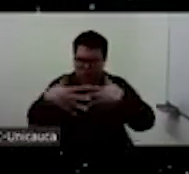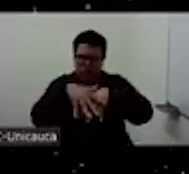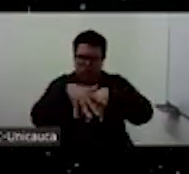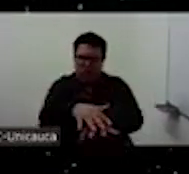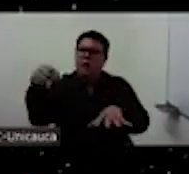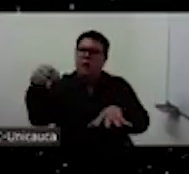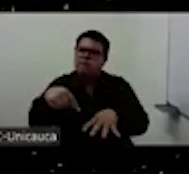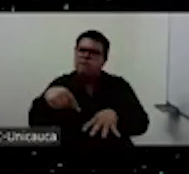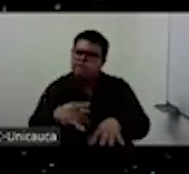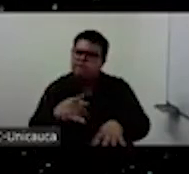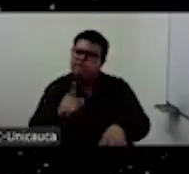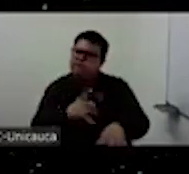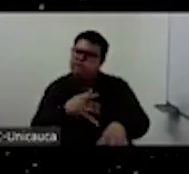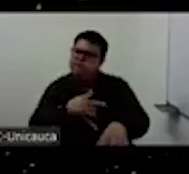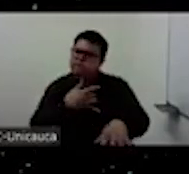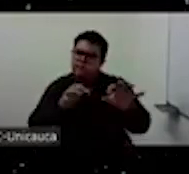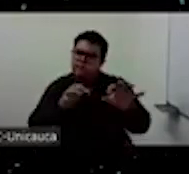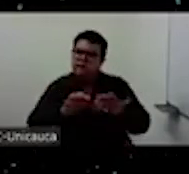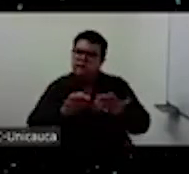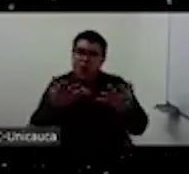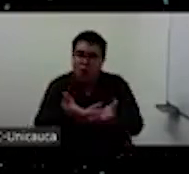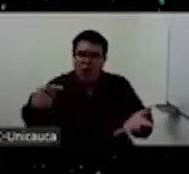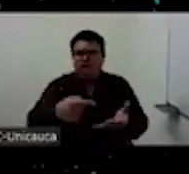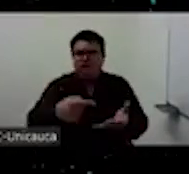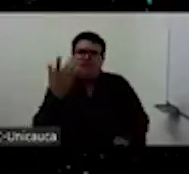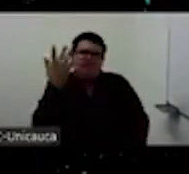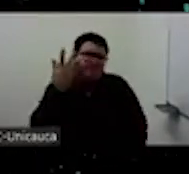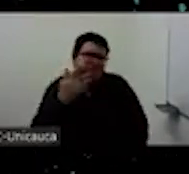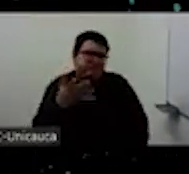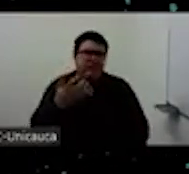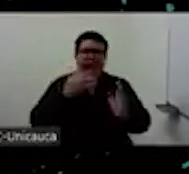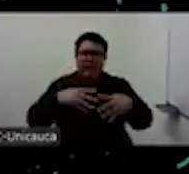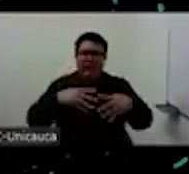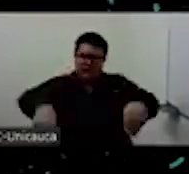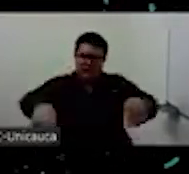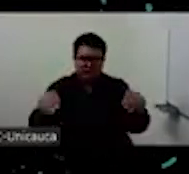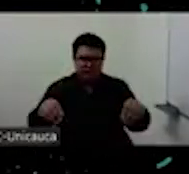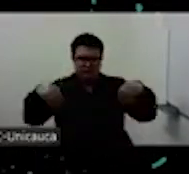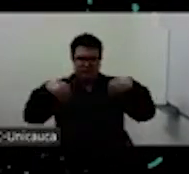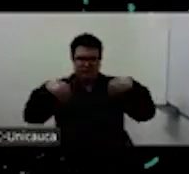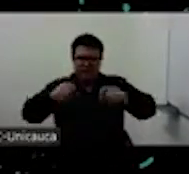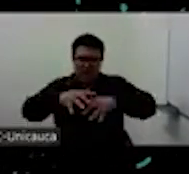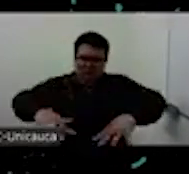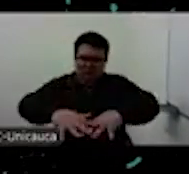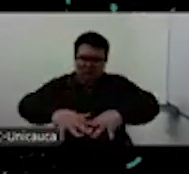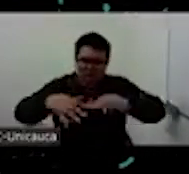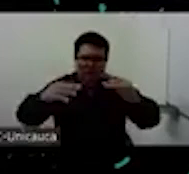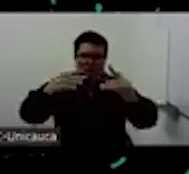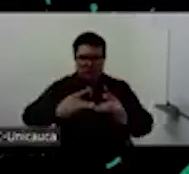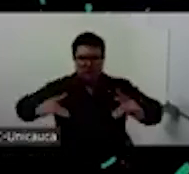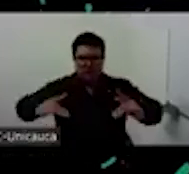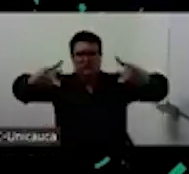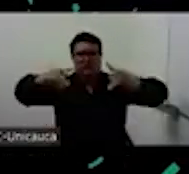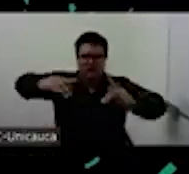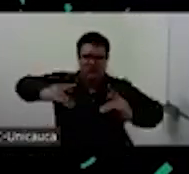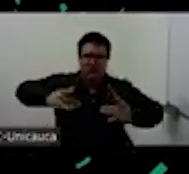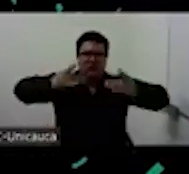permite la elaboración de objetos de uso cotidiano, como mantas, redes, hamacas, mochilas,